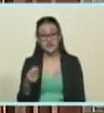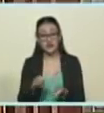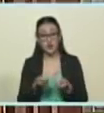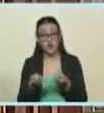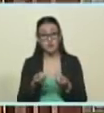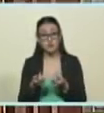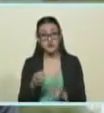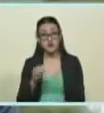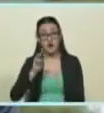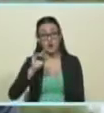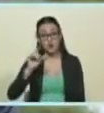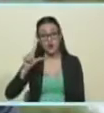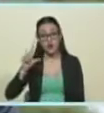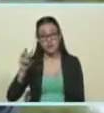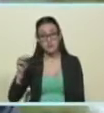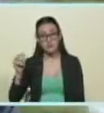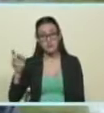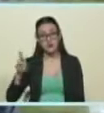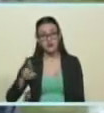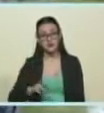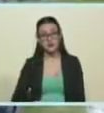Economía, ¿verdad?